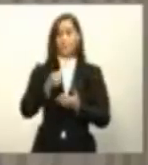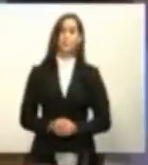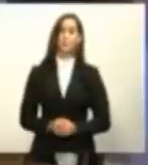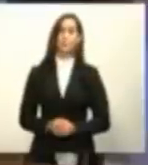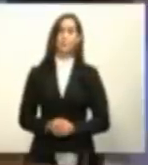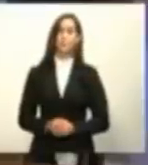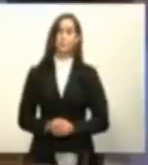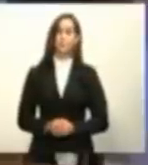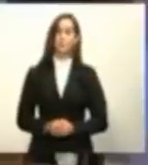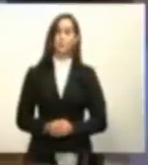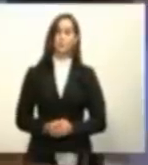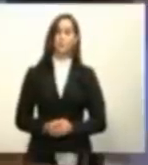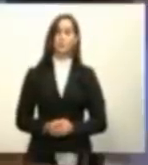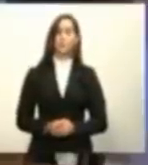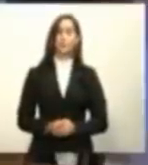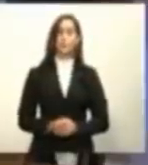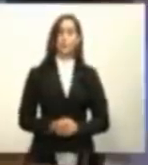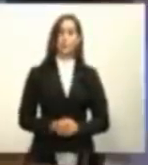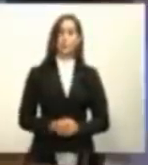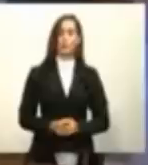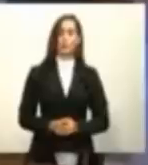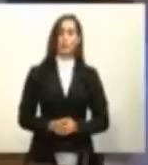créole.